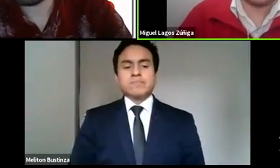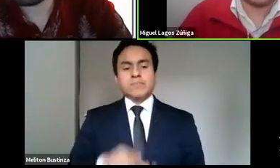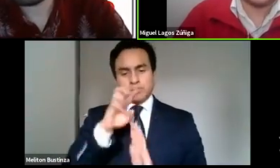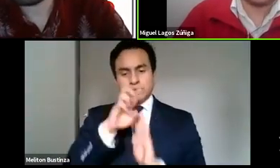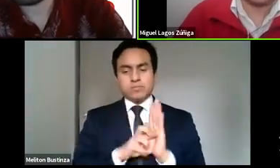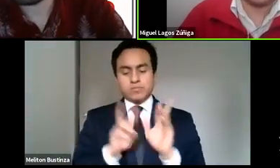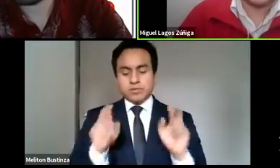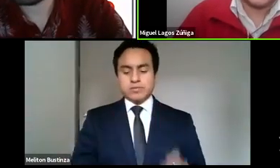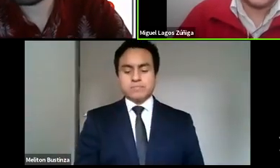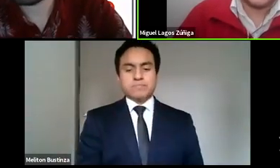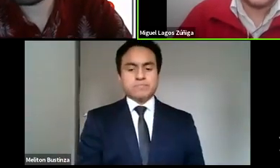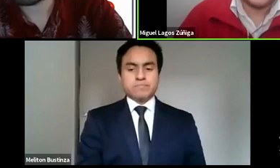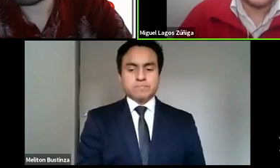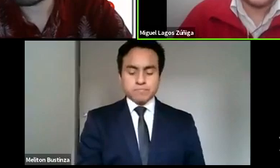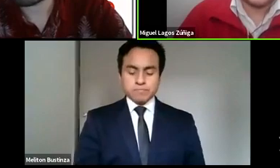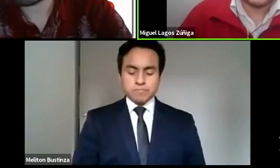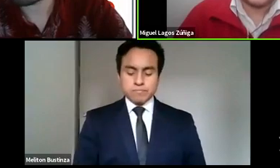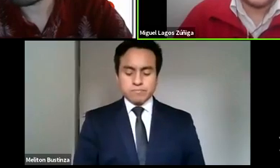este.